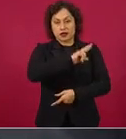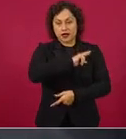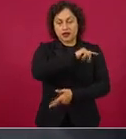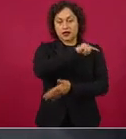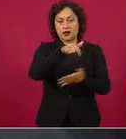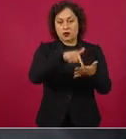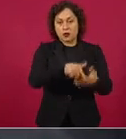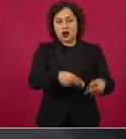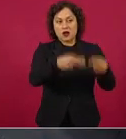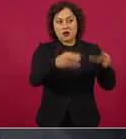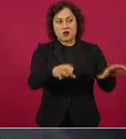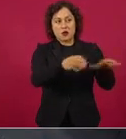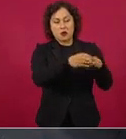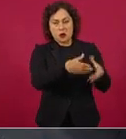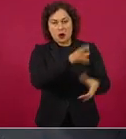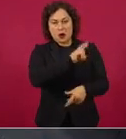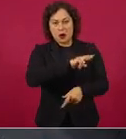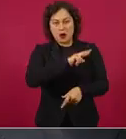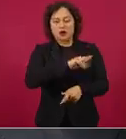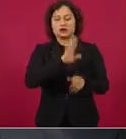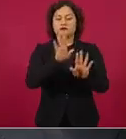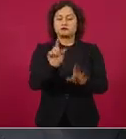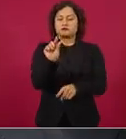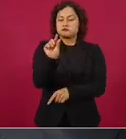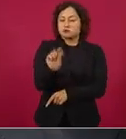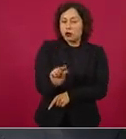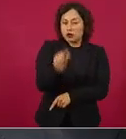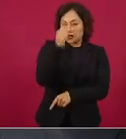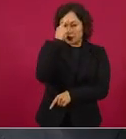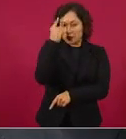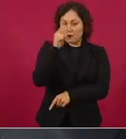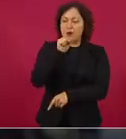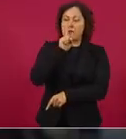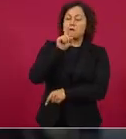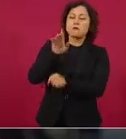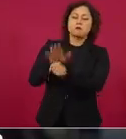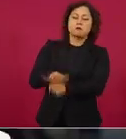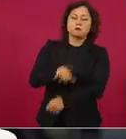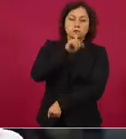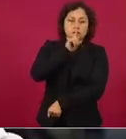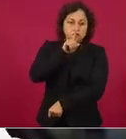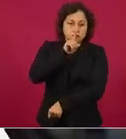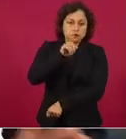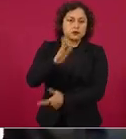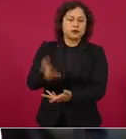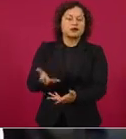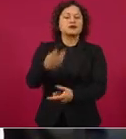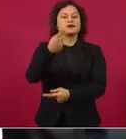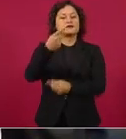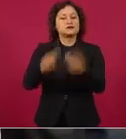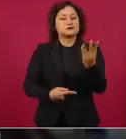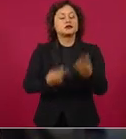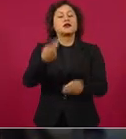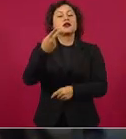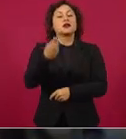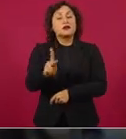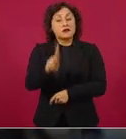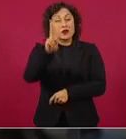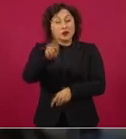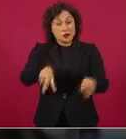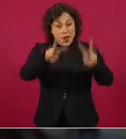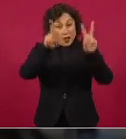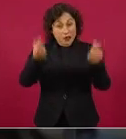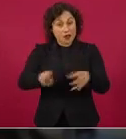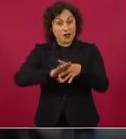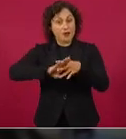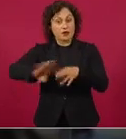locales, un poquito aquí para el apoyo y tapar del ojo al macho a las necesidades. Pero en materia de migrantes, presidente, le